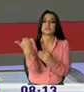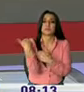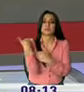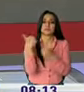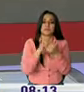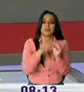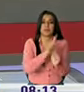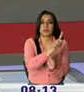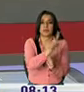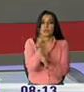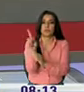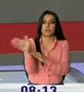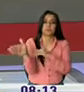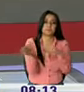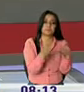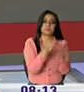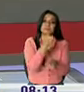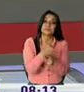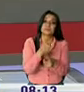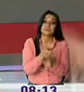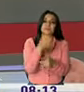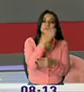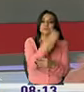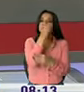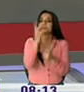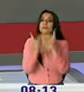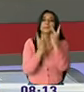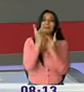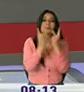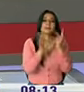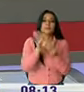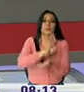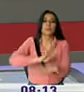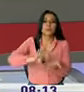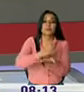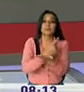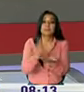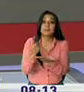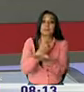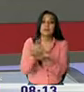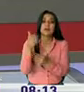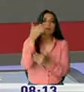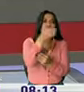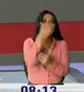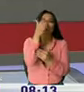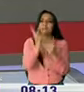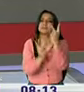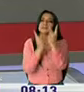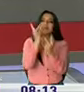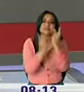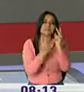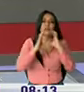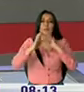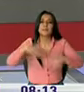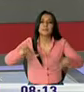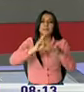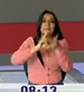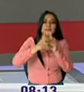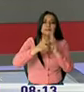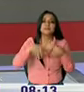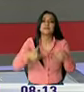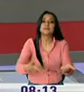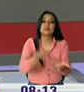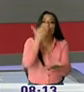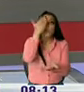Y es por eso que día a día visitamos un barrio y semanalmente nos vamos a compartir, a mirar, a hablar con los vecinos y saber la historia